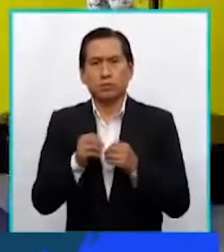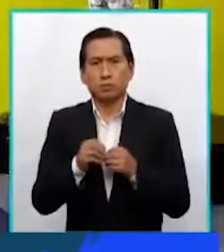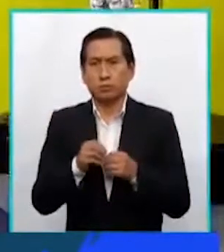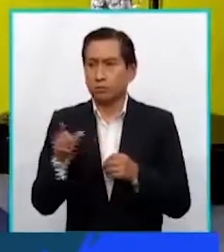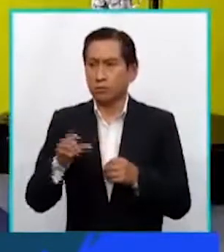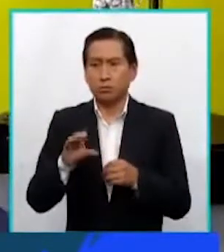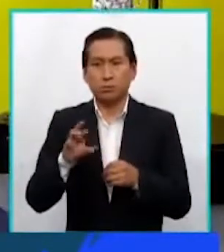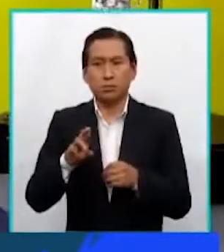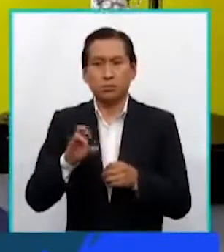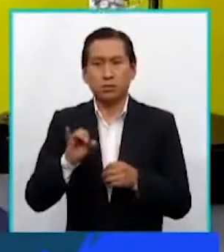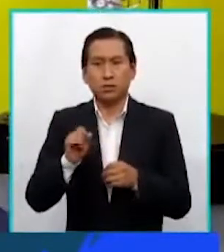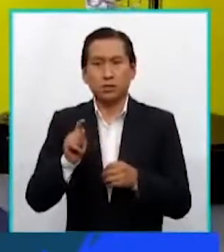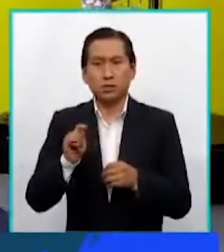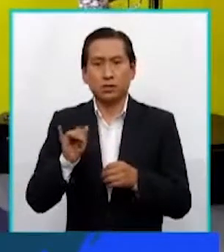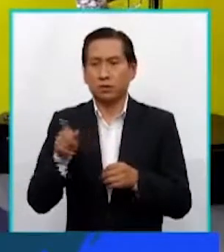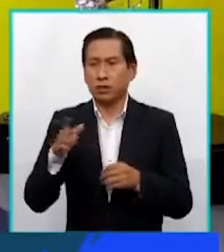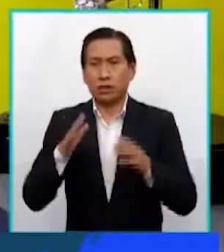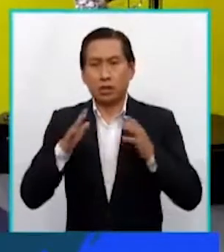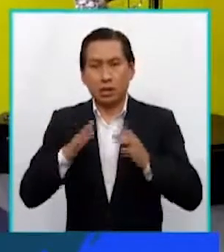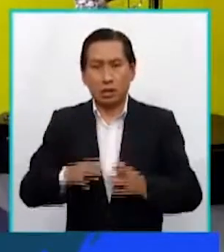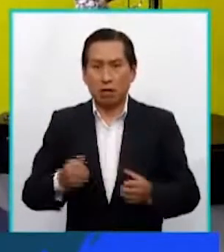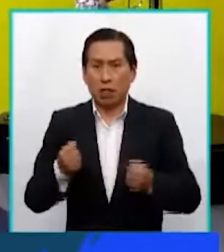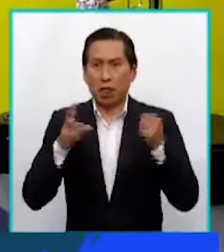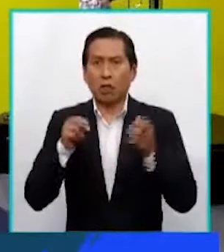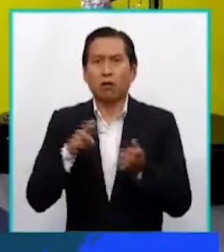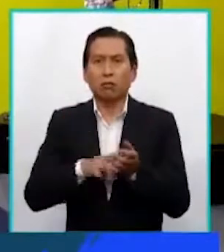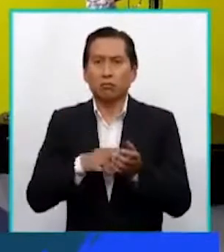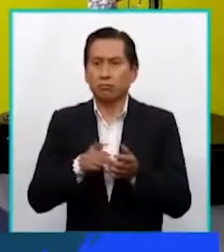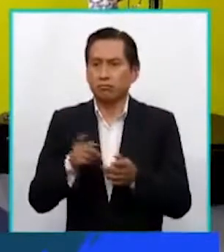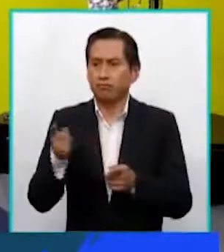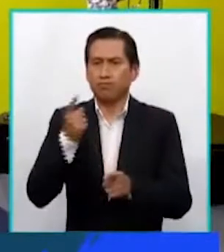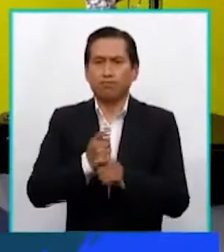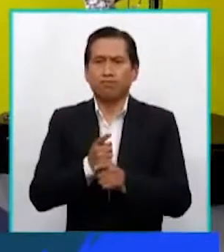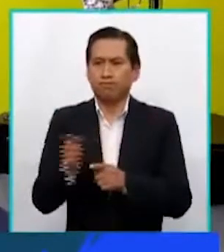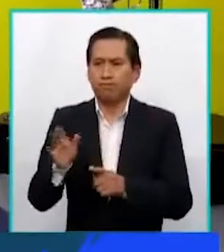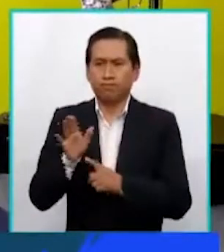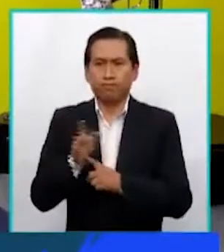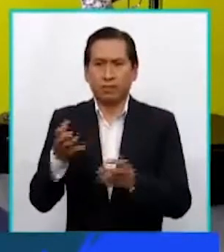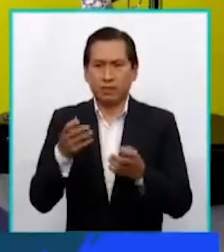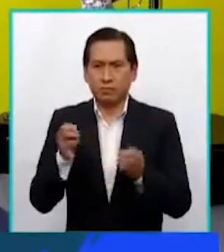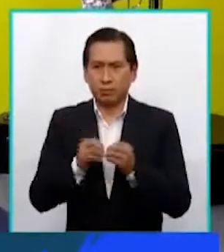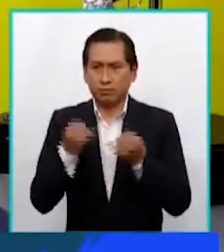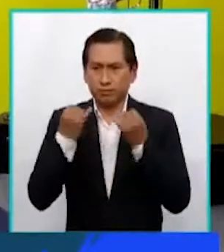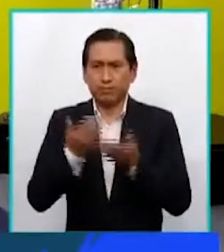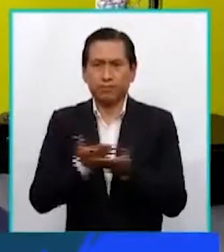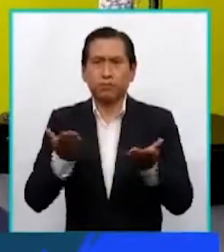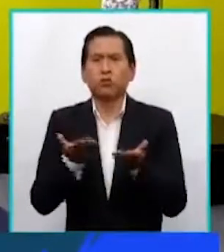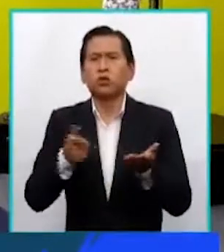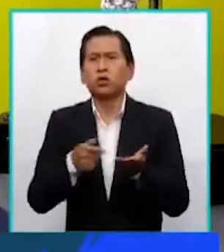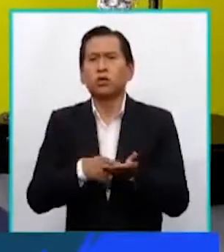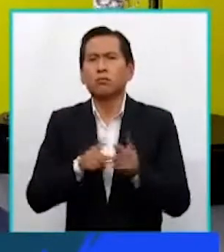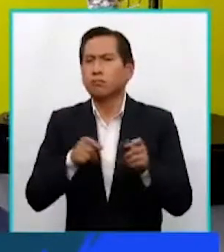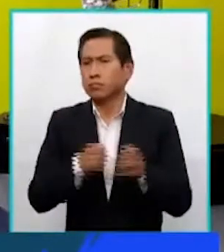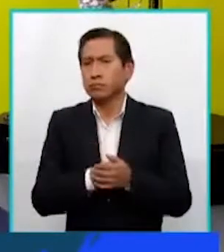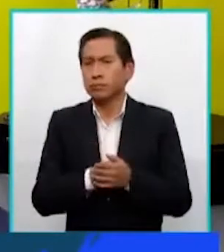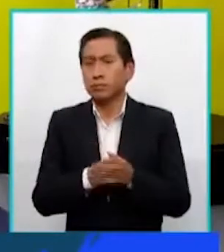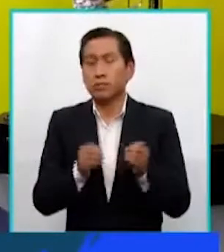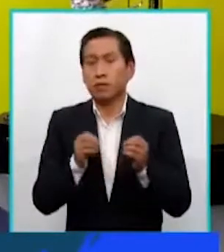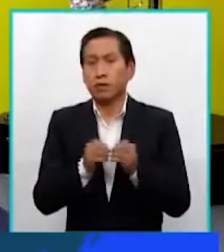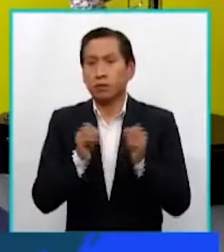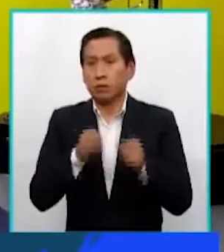se quede tranquilo, esté no tan estresado, cumpla con su obsesión de dar a conocer dónde van a tocar y